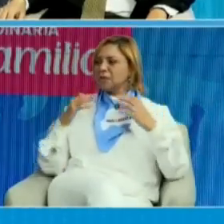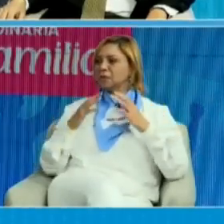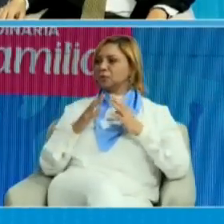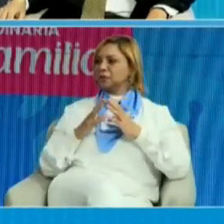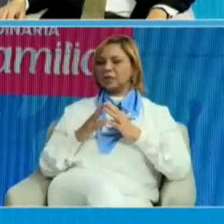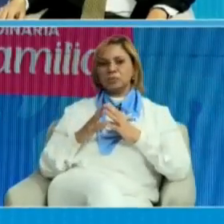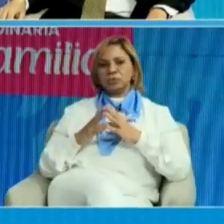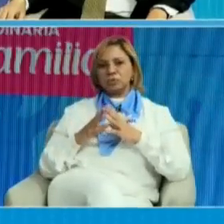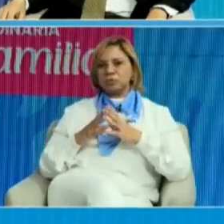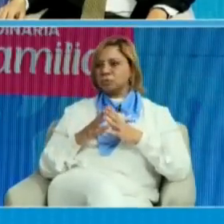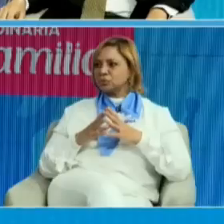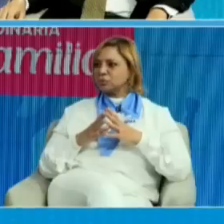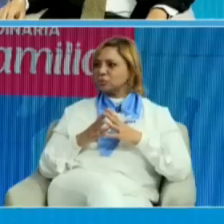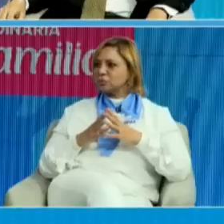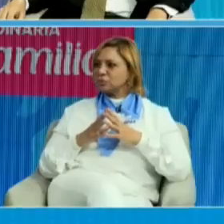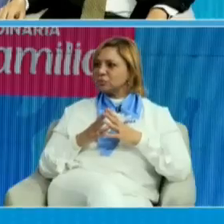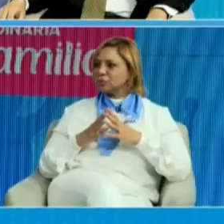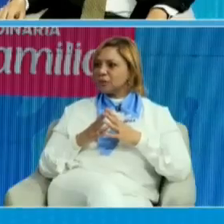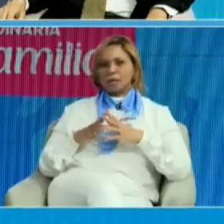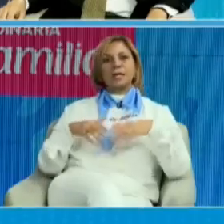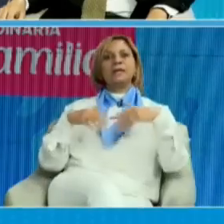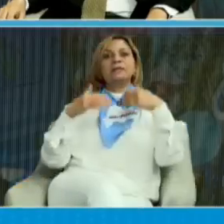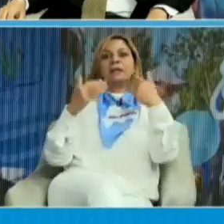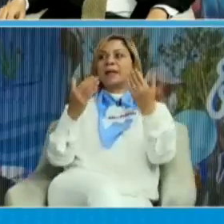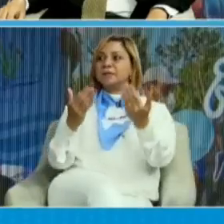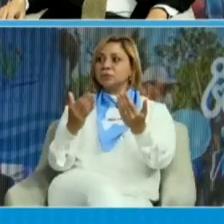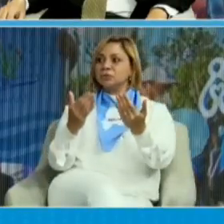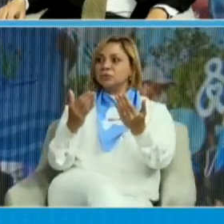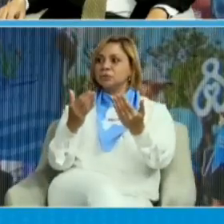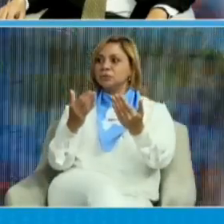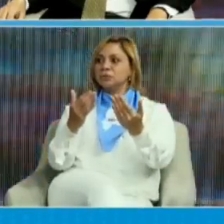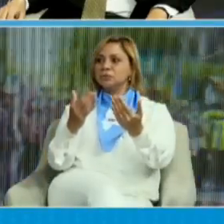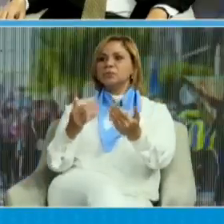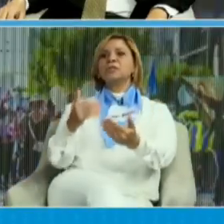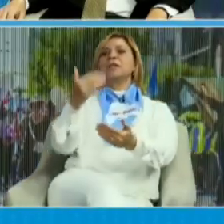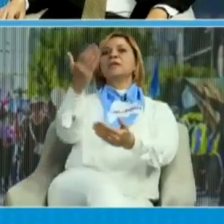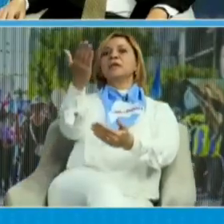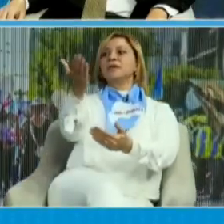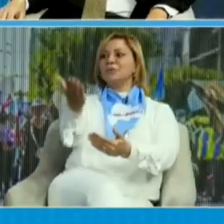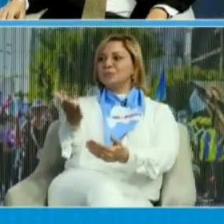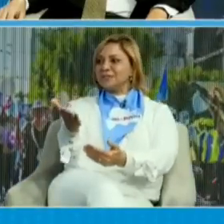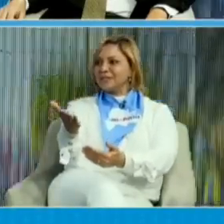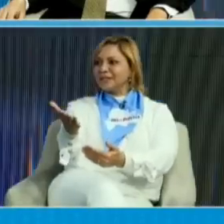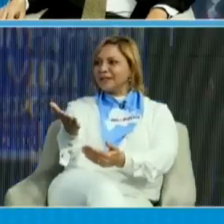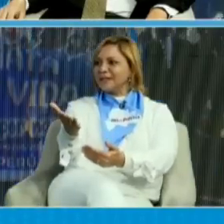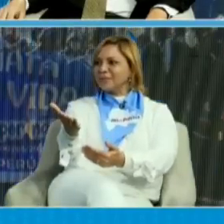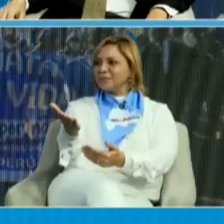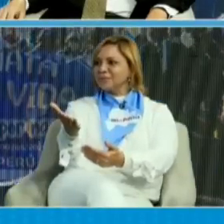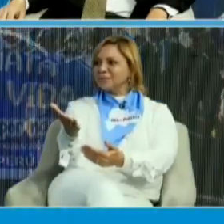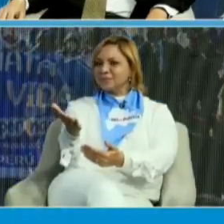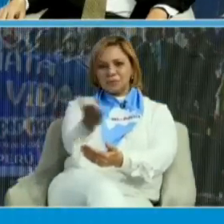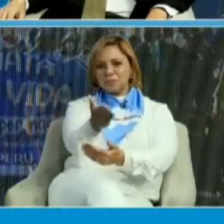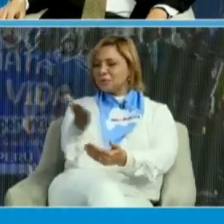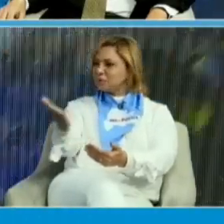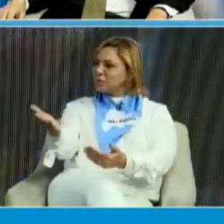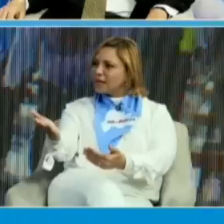cine, donde estamos todos nosotros. Y gente hablando, sin nadie que le escuche de aquel lado.